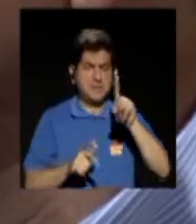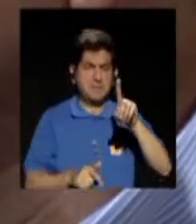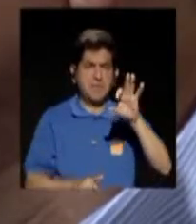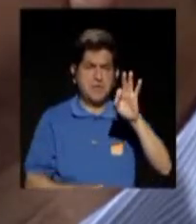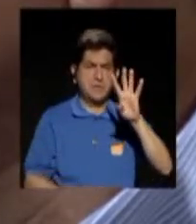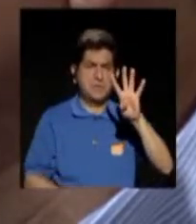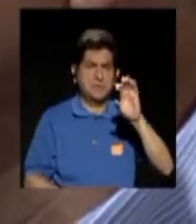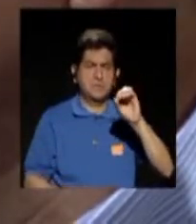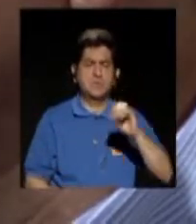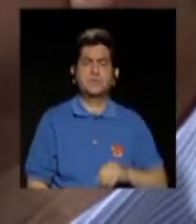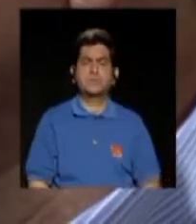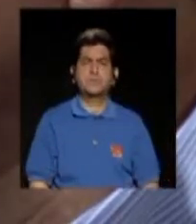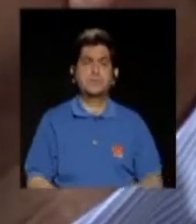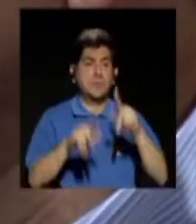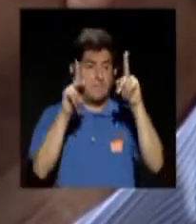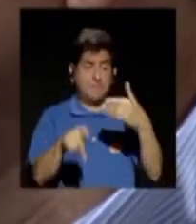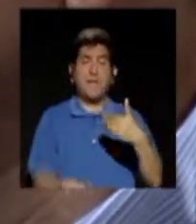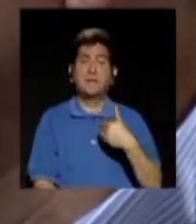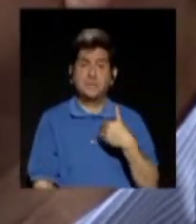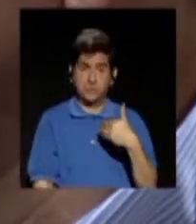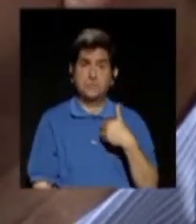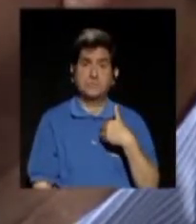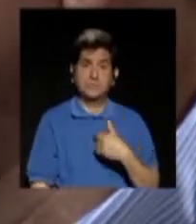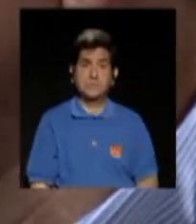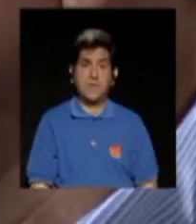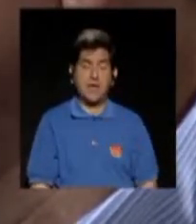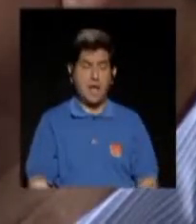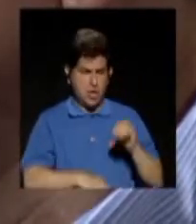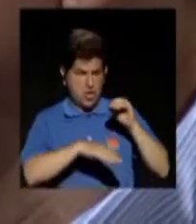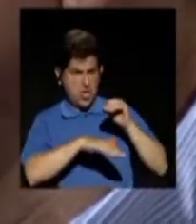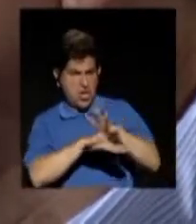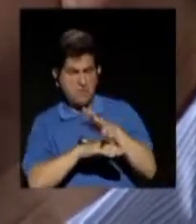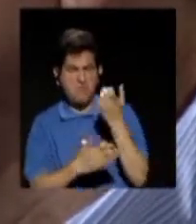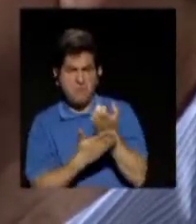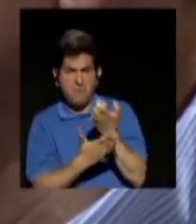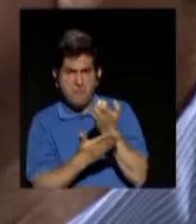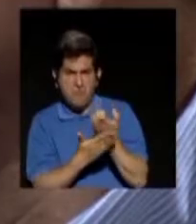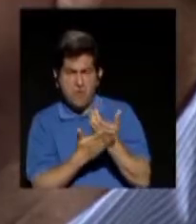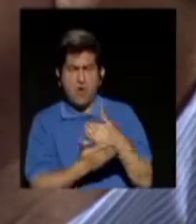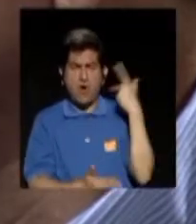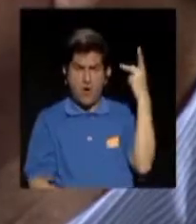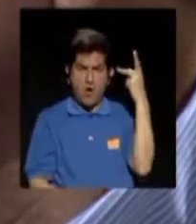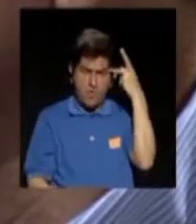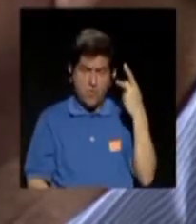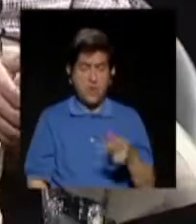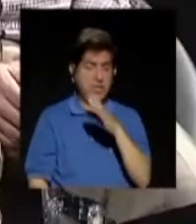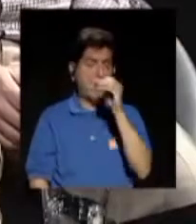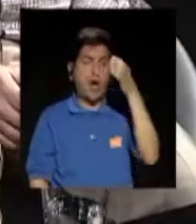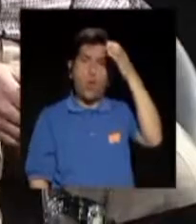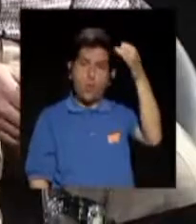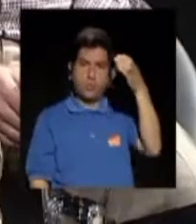gente que tenía o una influencia económica o política o cultural